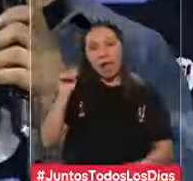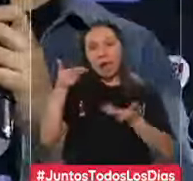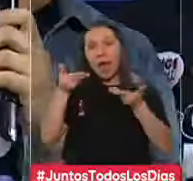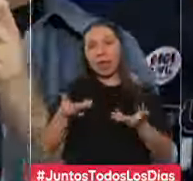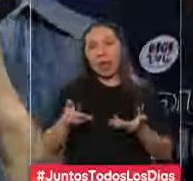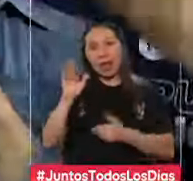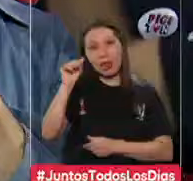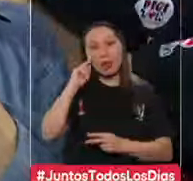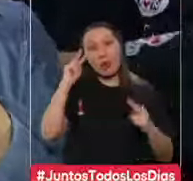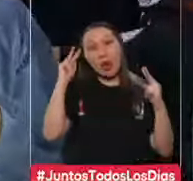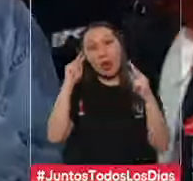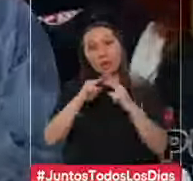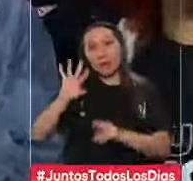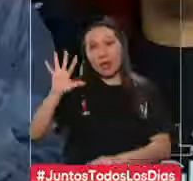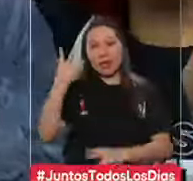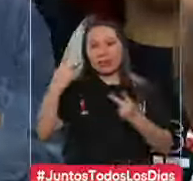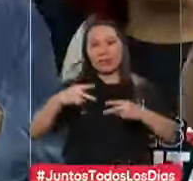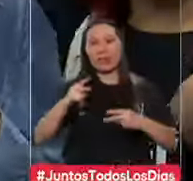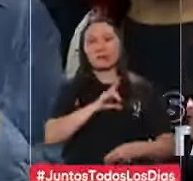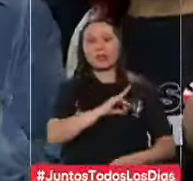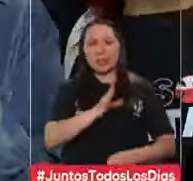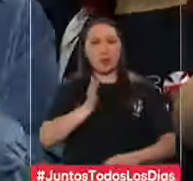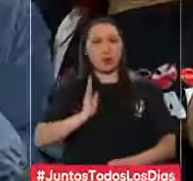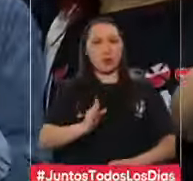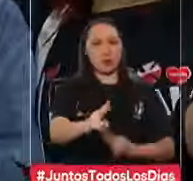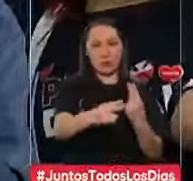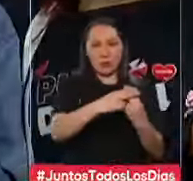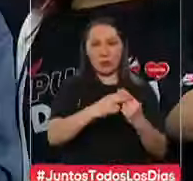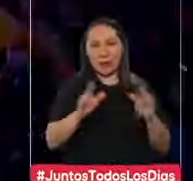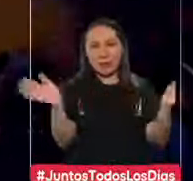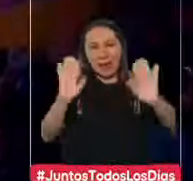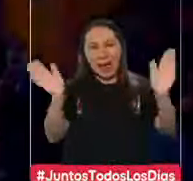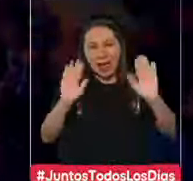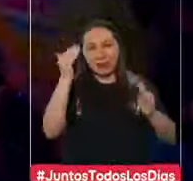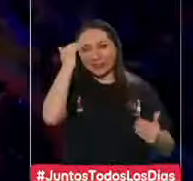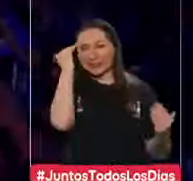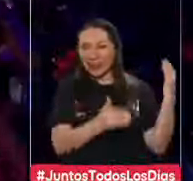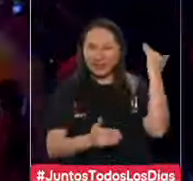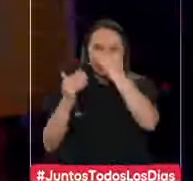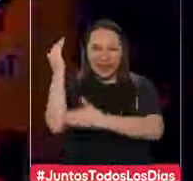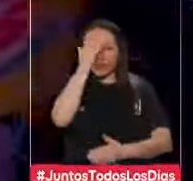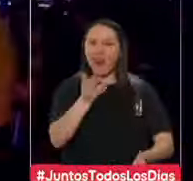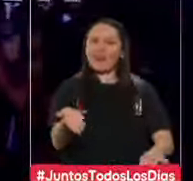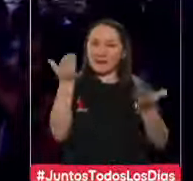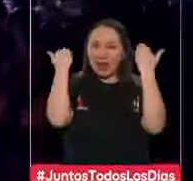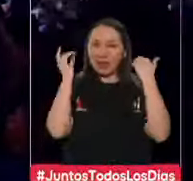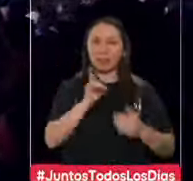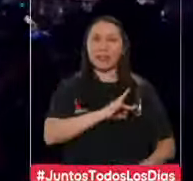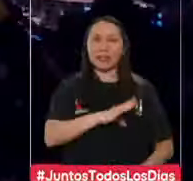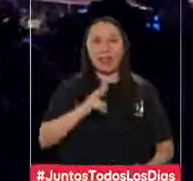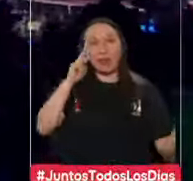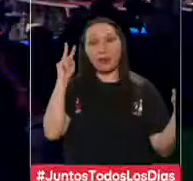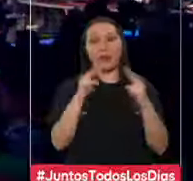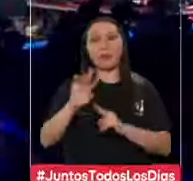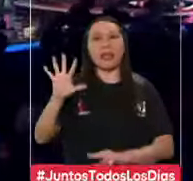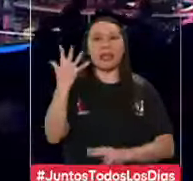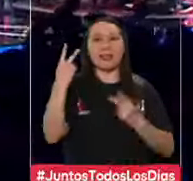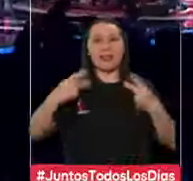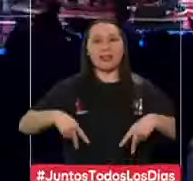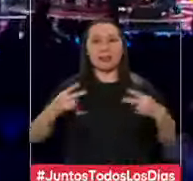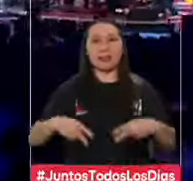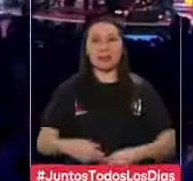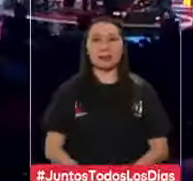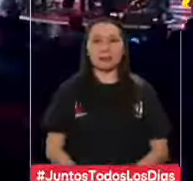despedimos. Nos vemos en la Quinta Vergara. Chile, chao, sigue chao, la Teletón. ¡Vamos, Chile! ¡Nos vamos a la Quinta! ¡Vamos!